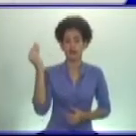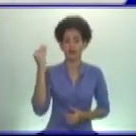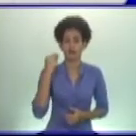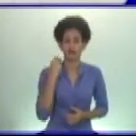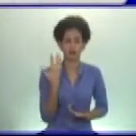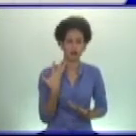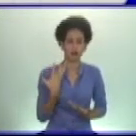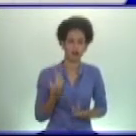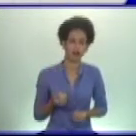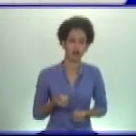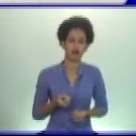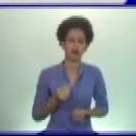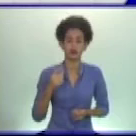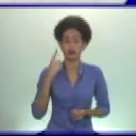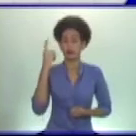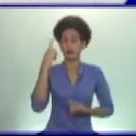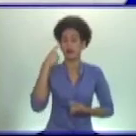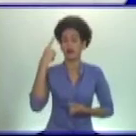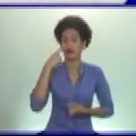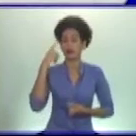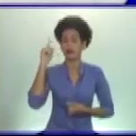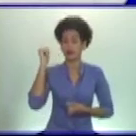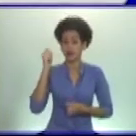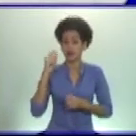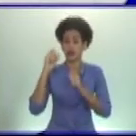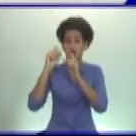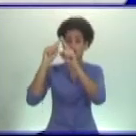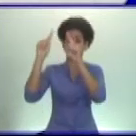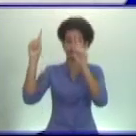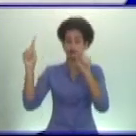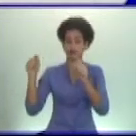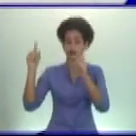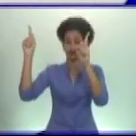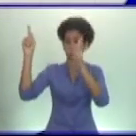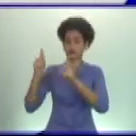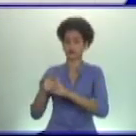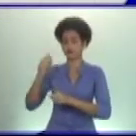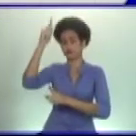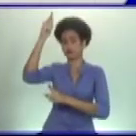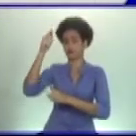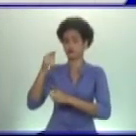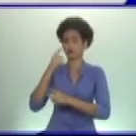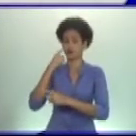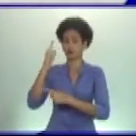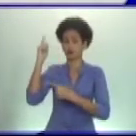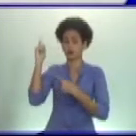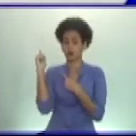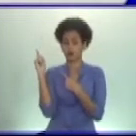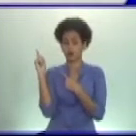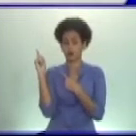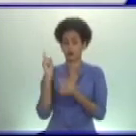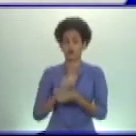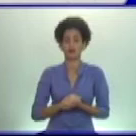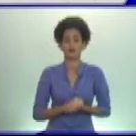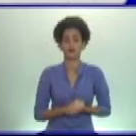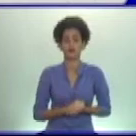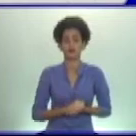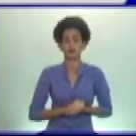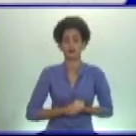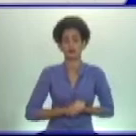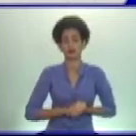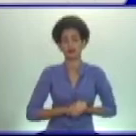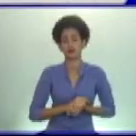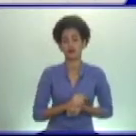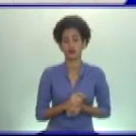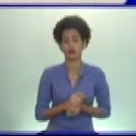el parámetro A, tengo que observar en el gráfico la traslación que sufrió esta función.